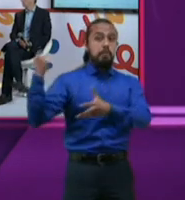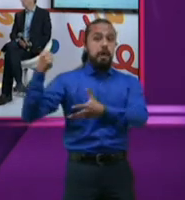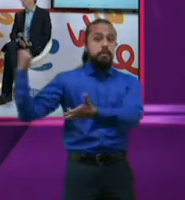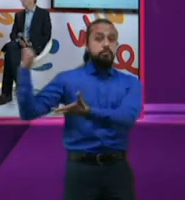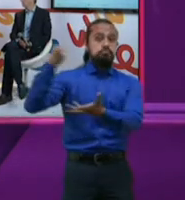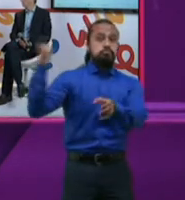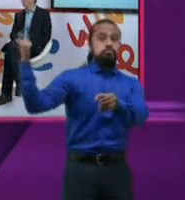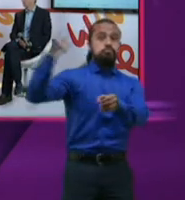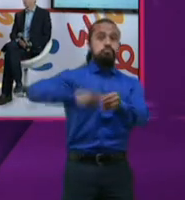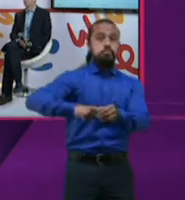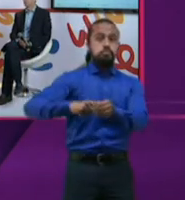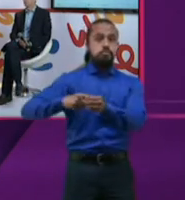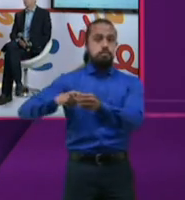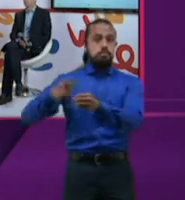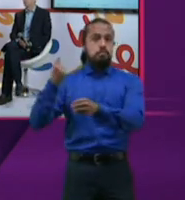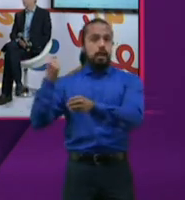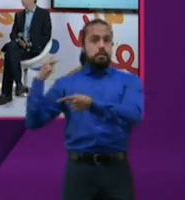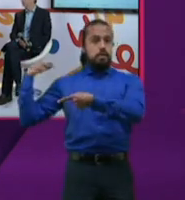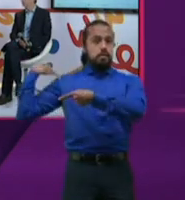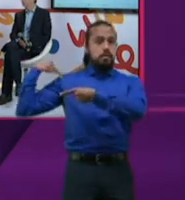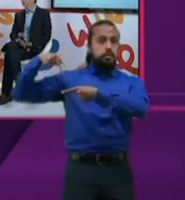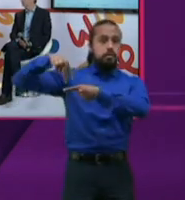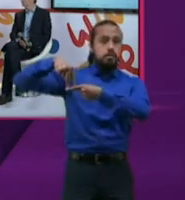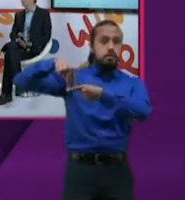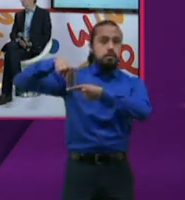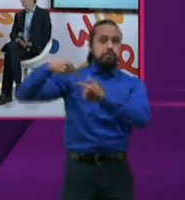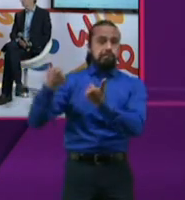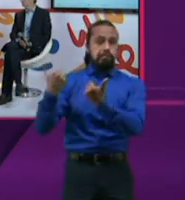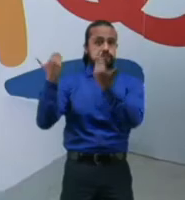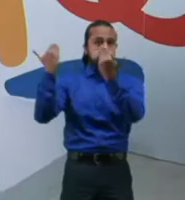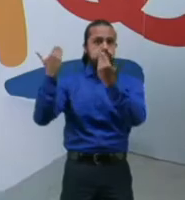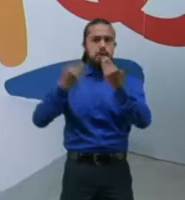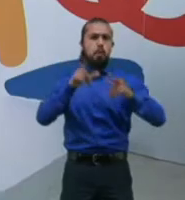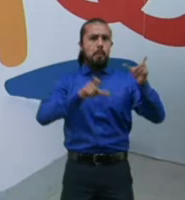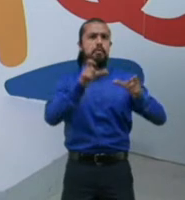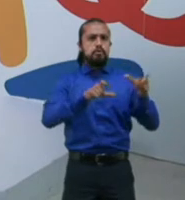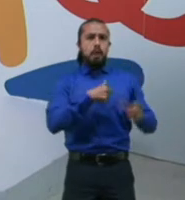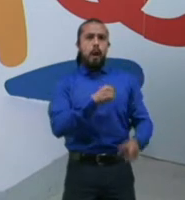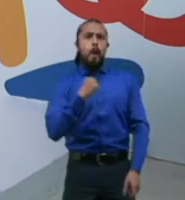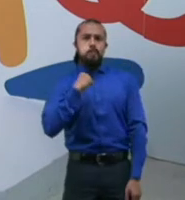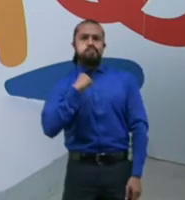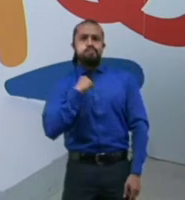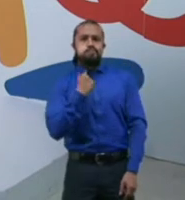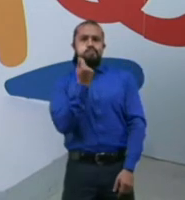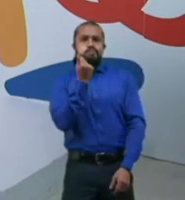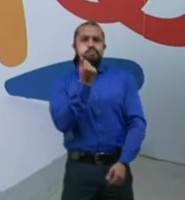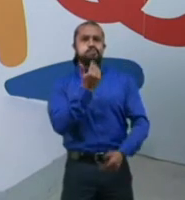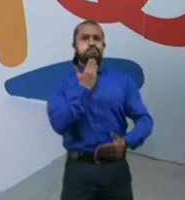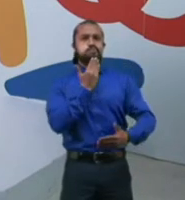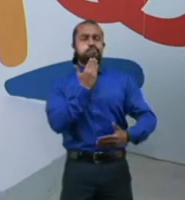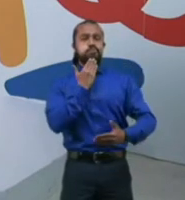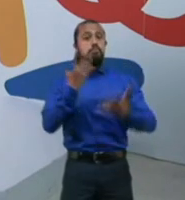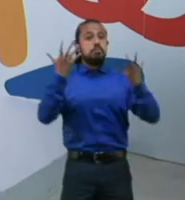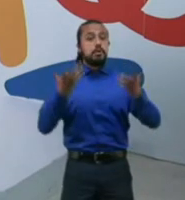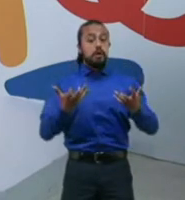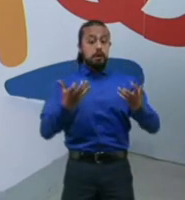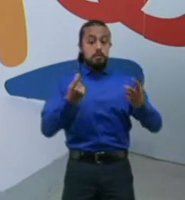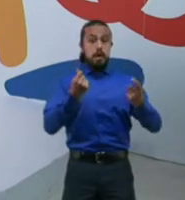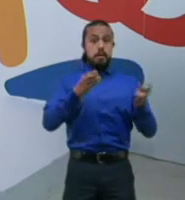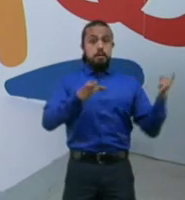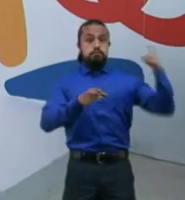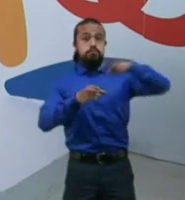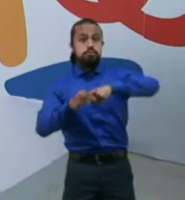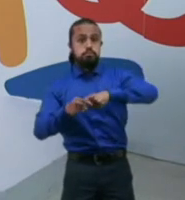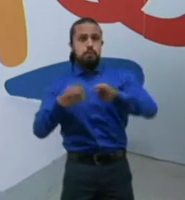gente tiene muchos inversionistas muchas personas tienen recursos y muchas veces quieren invertir y quieren